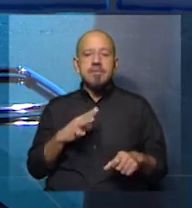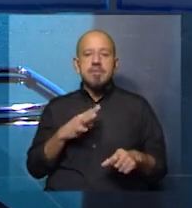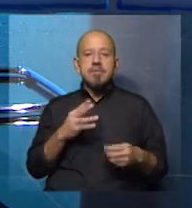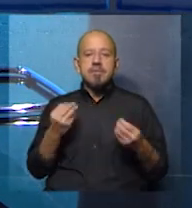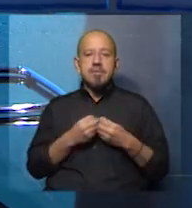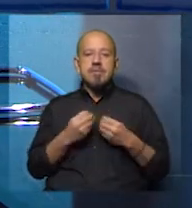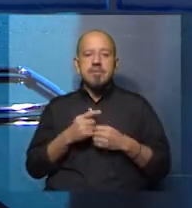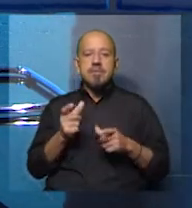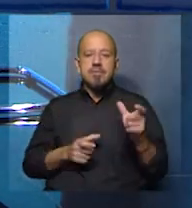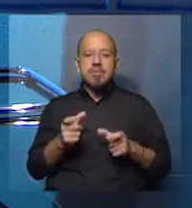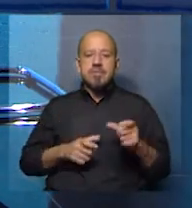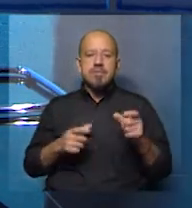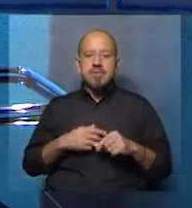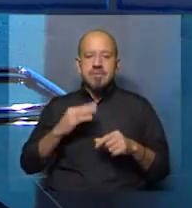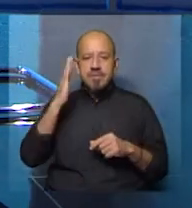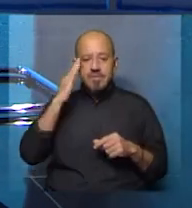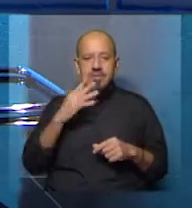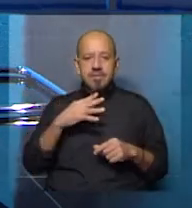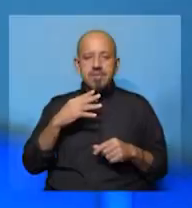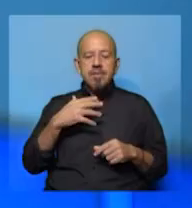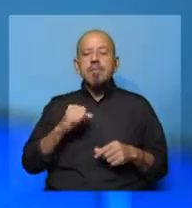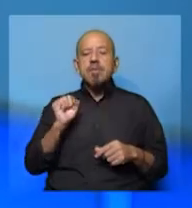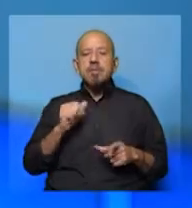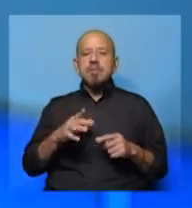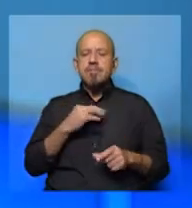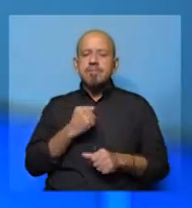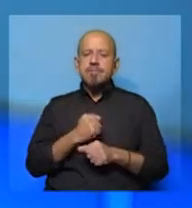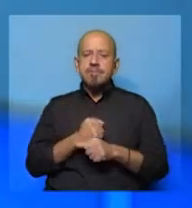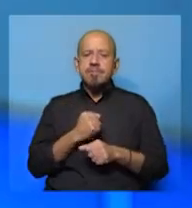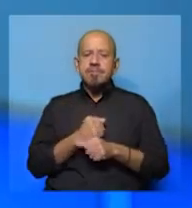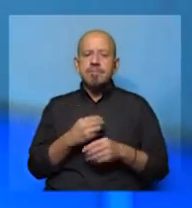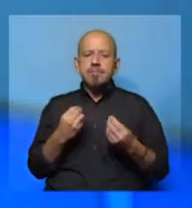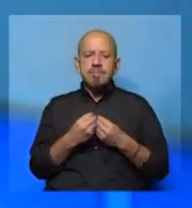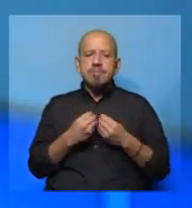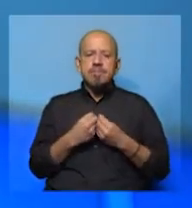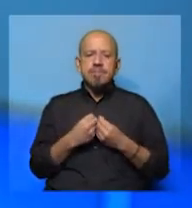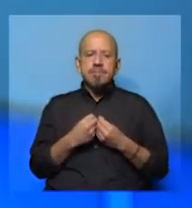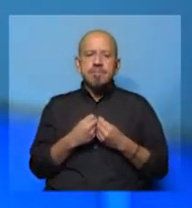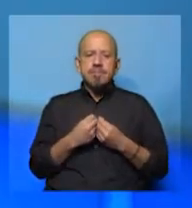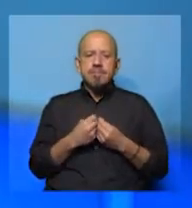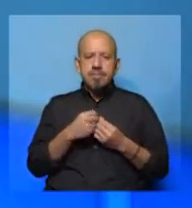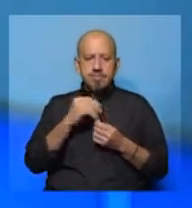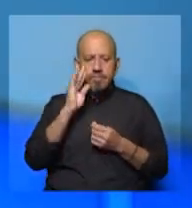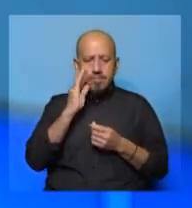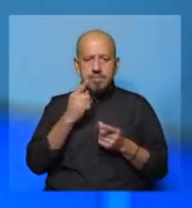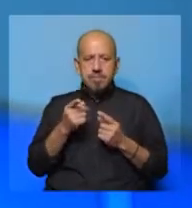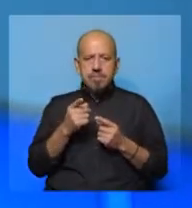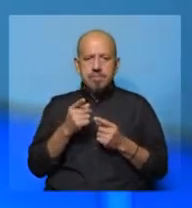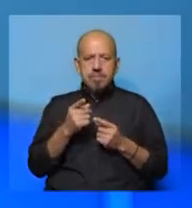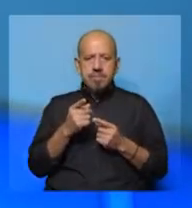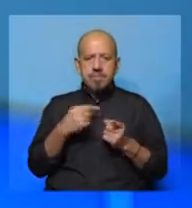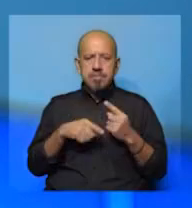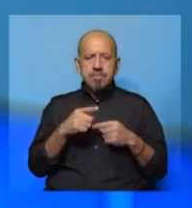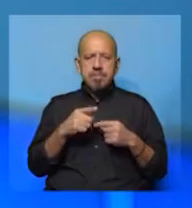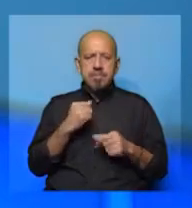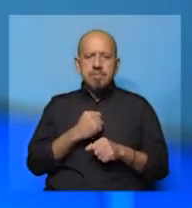gente que sabe Mucho más que yo que ha trabajado mucho Sobre estos temas que conoce la práctica la vida real que